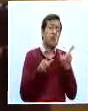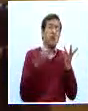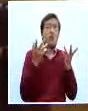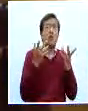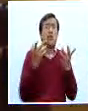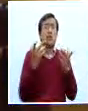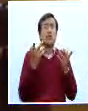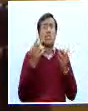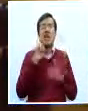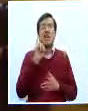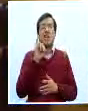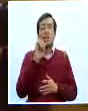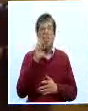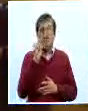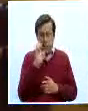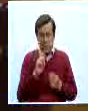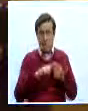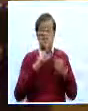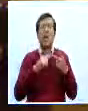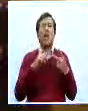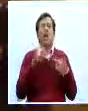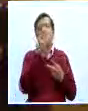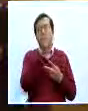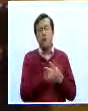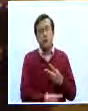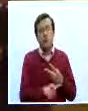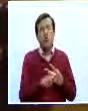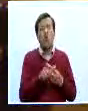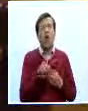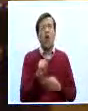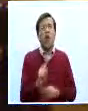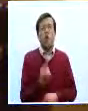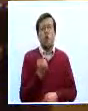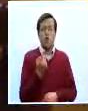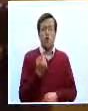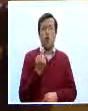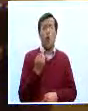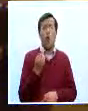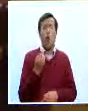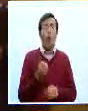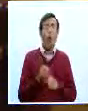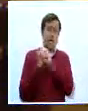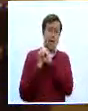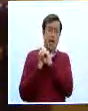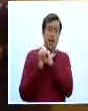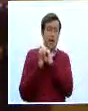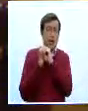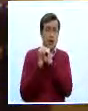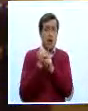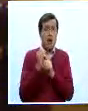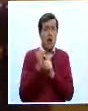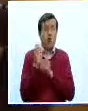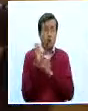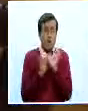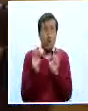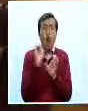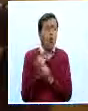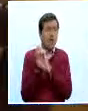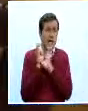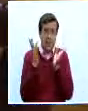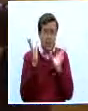están en el rice las personas en relación de dependencia las personas naturales obligadas y no obligadas a llevar contabilidad y también obviamente las empresas